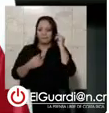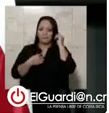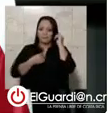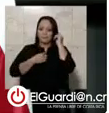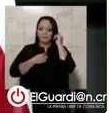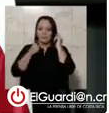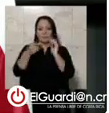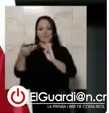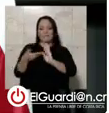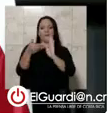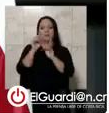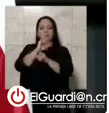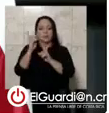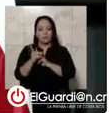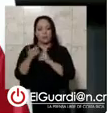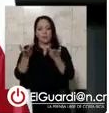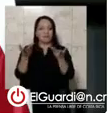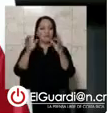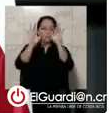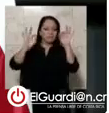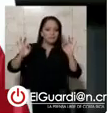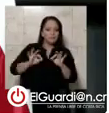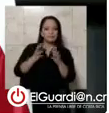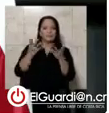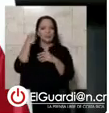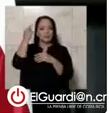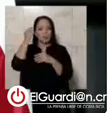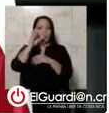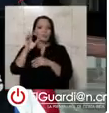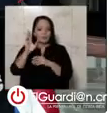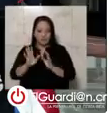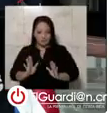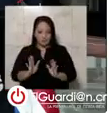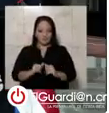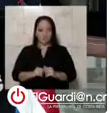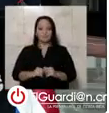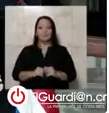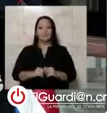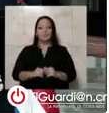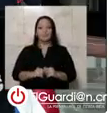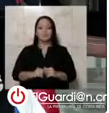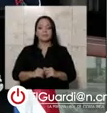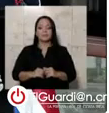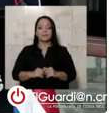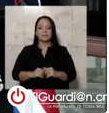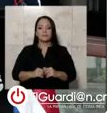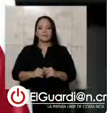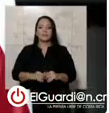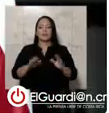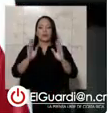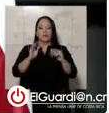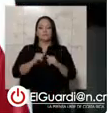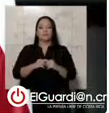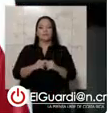sociedad y a la reputación del Estado costarricense. con el pueblo. Ahora, eso no